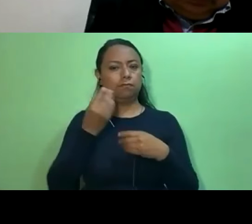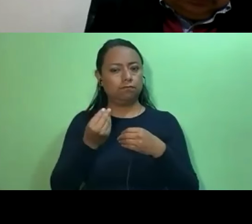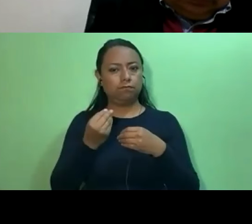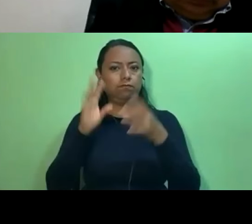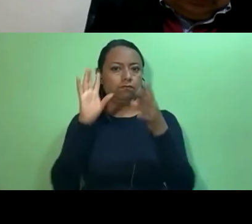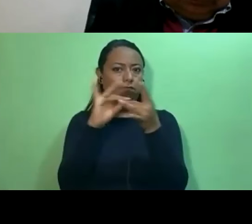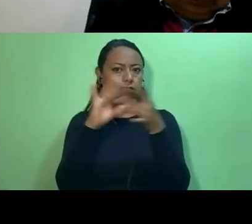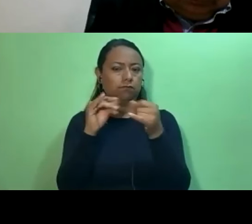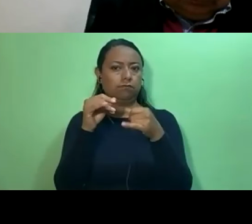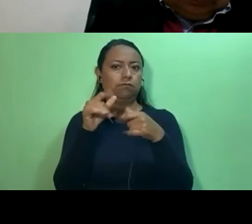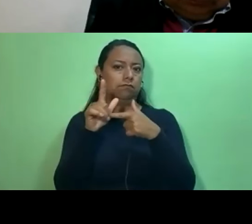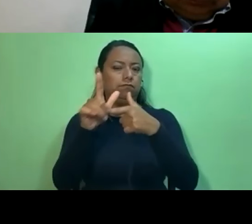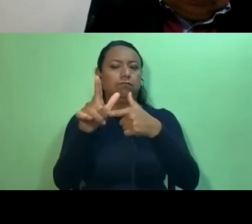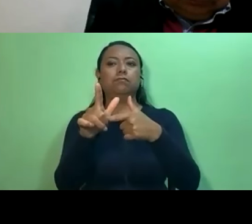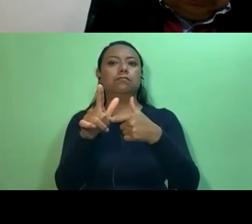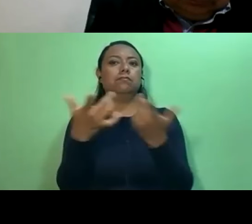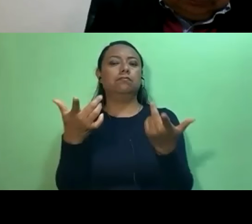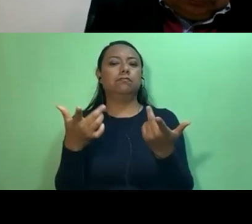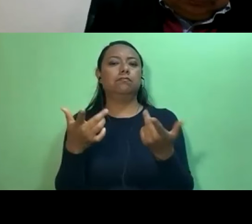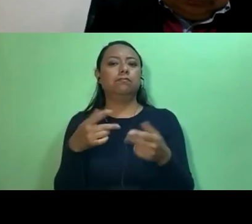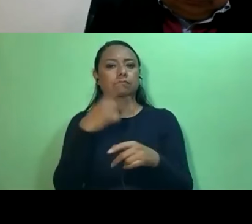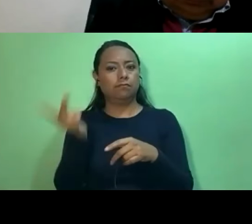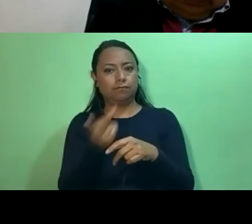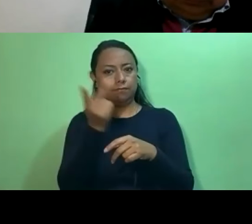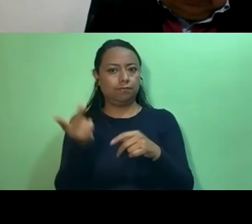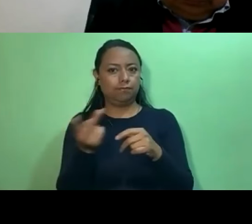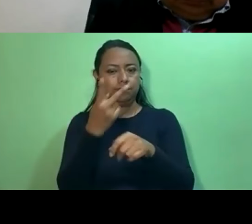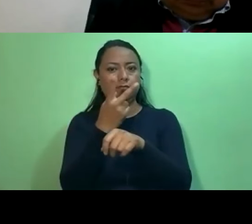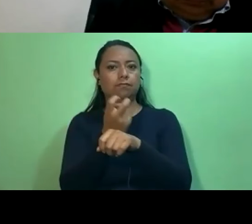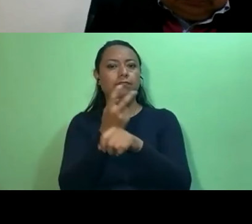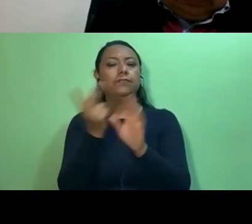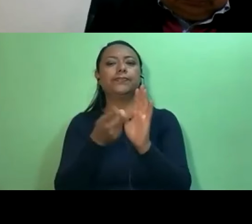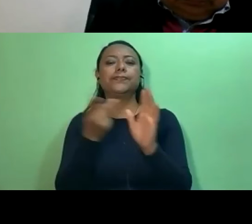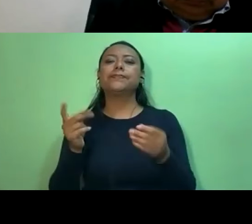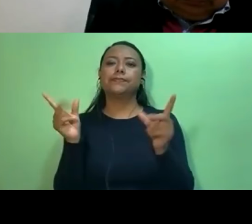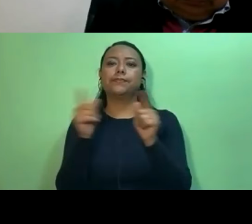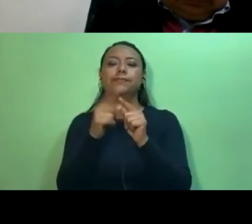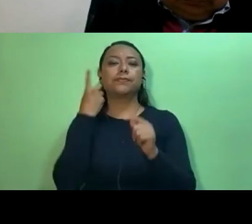siguiente ronda. Es cuanto, diputada presidenta. Gracias, procurador.